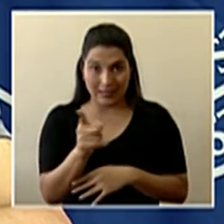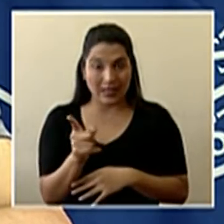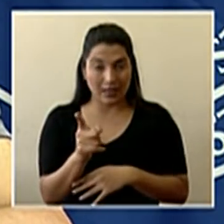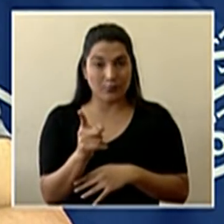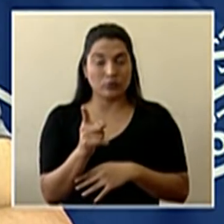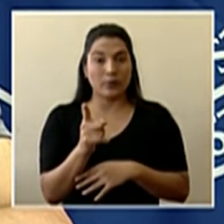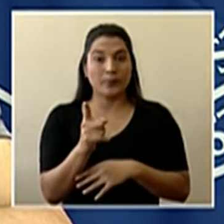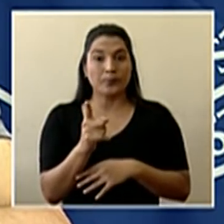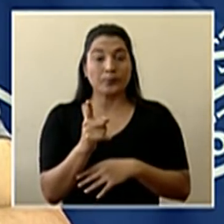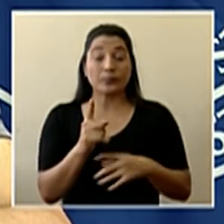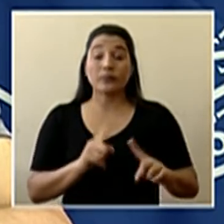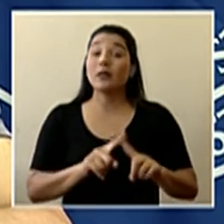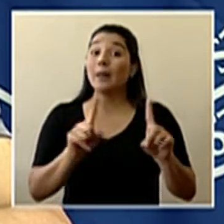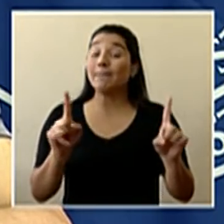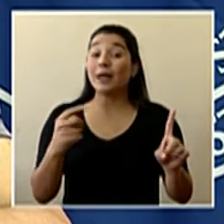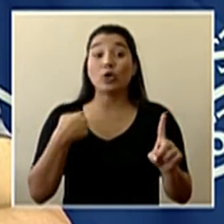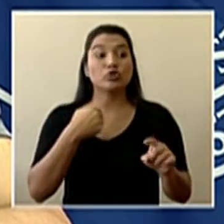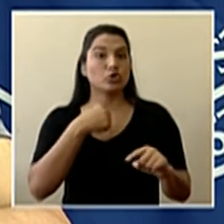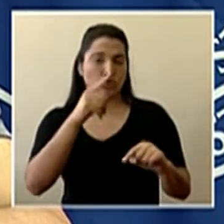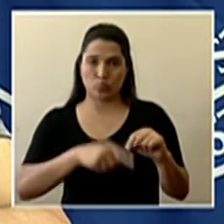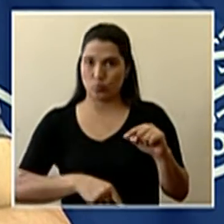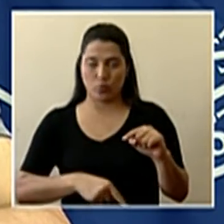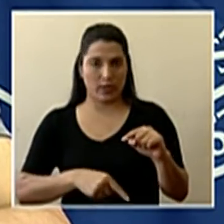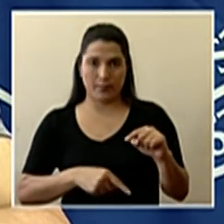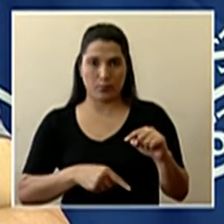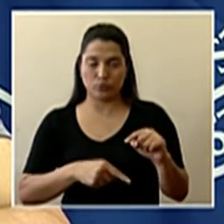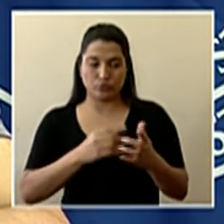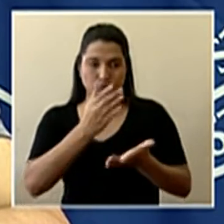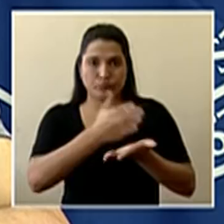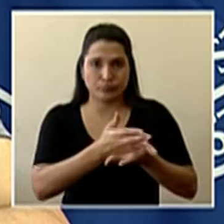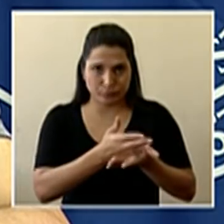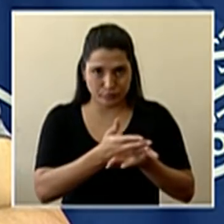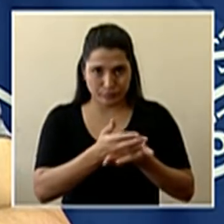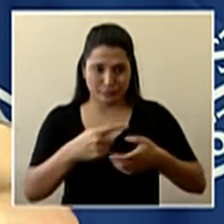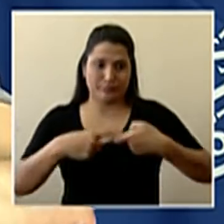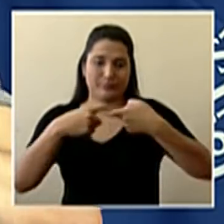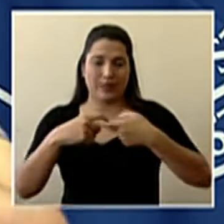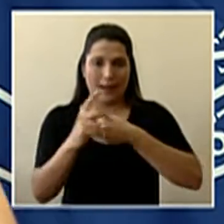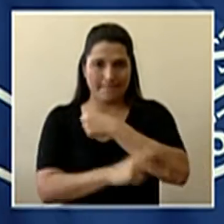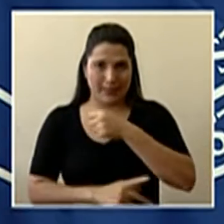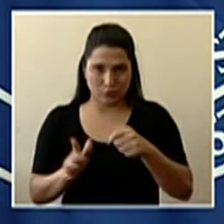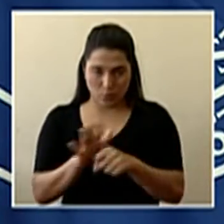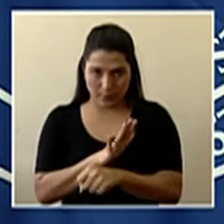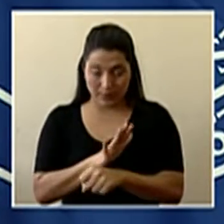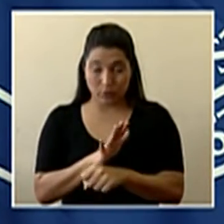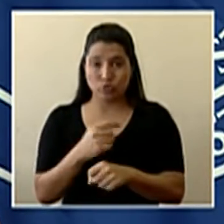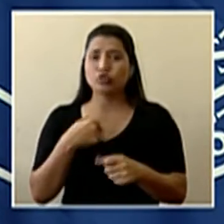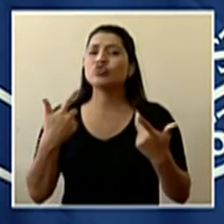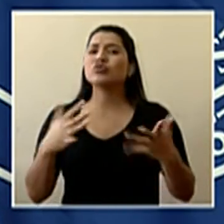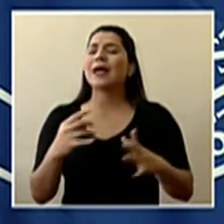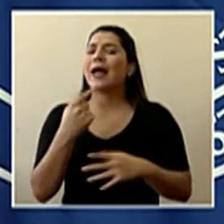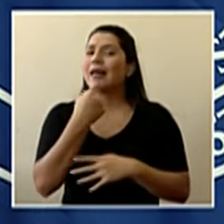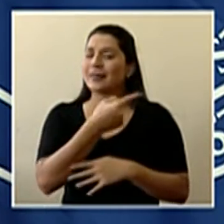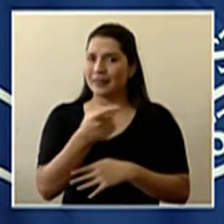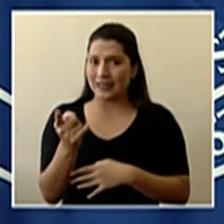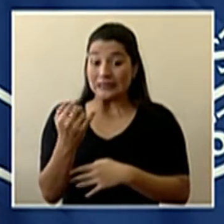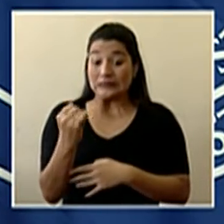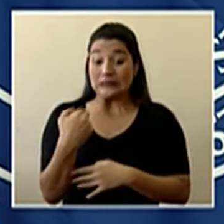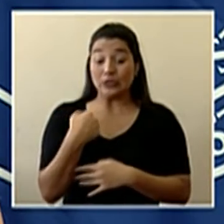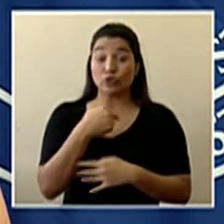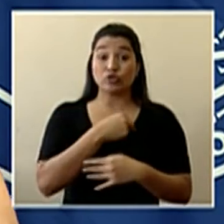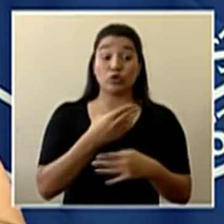estar aplicando. Pero no podemos tampoco detener al país. O sea, y yo lo he dicho muchas veces, si hacemos un